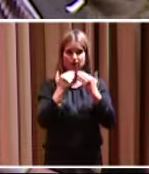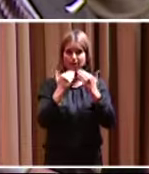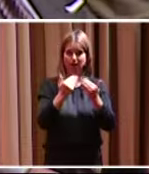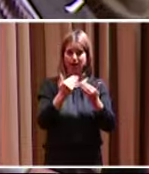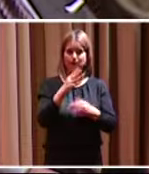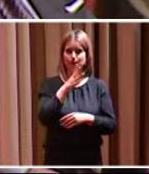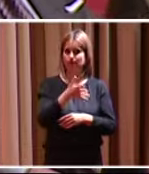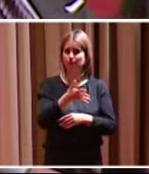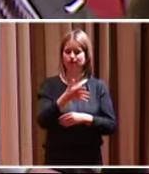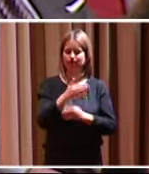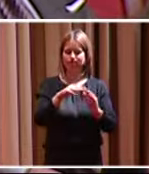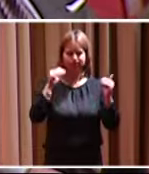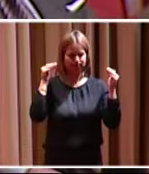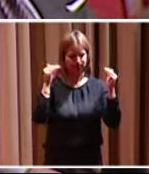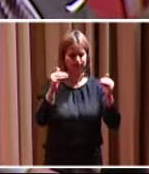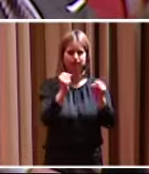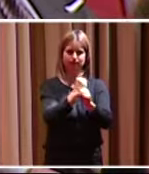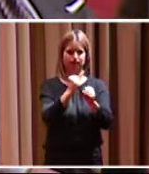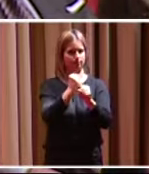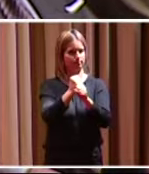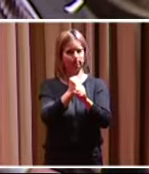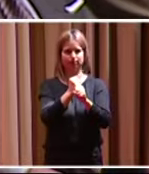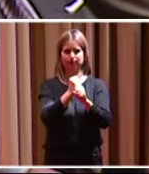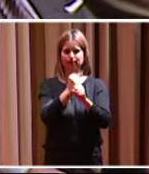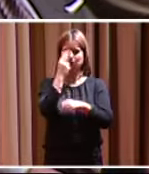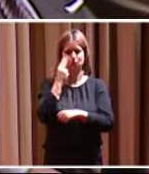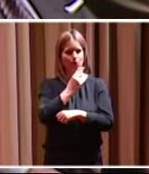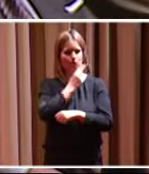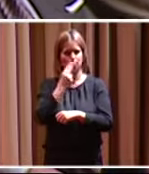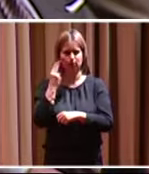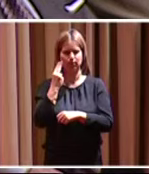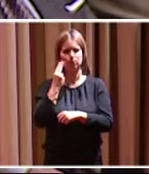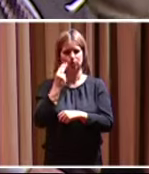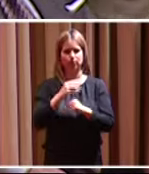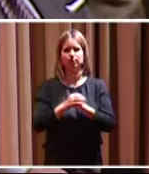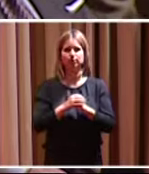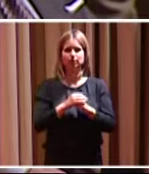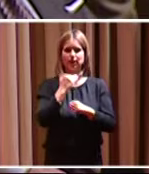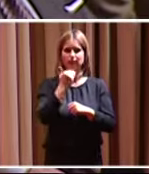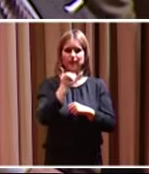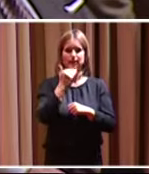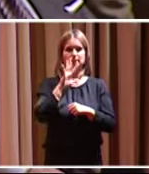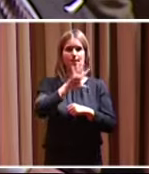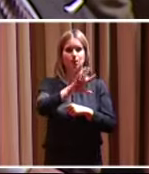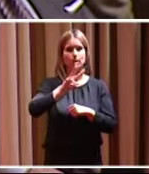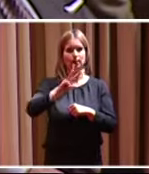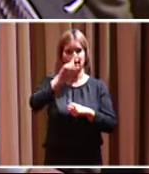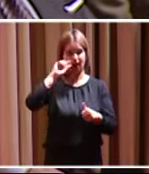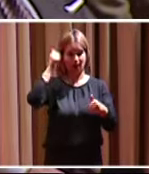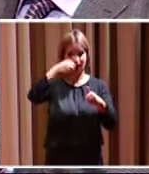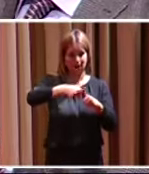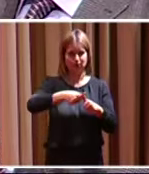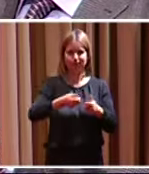tanta dedicación, por tanto compromiso. En casi 53 años